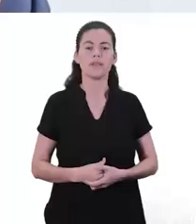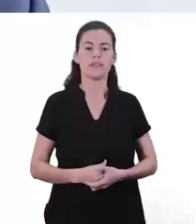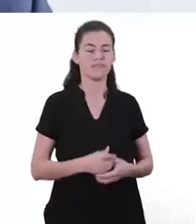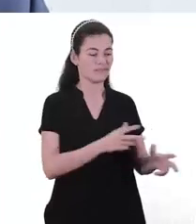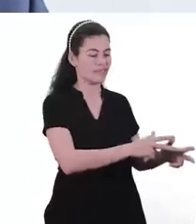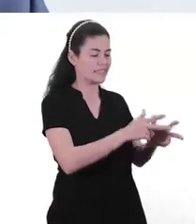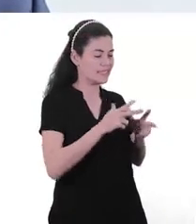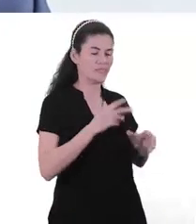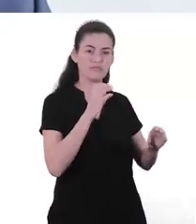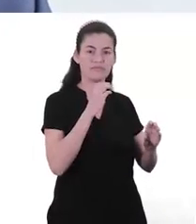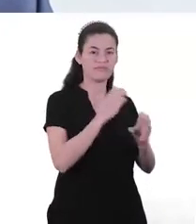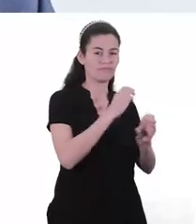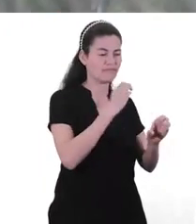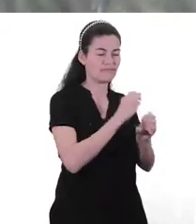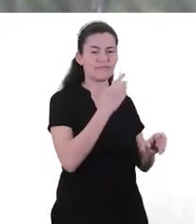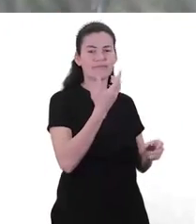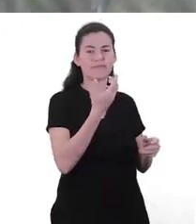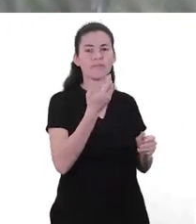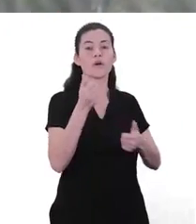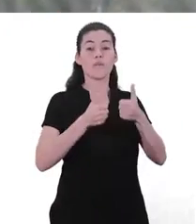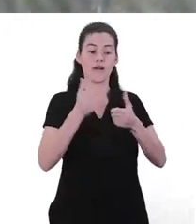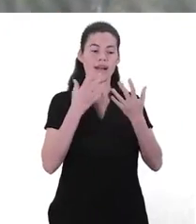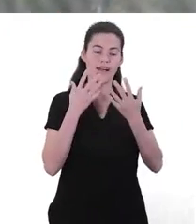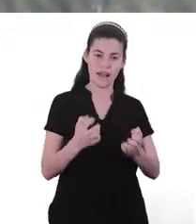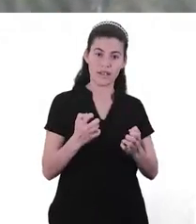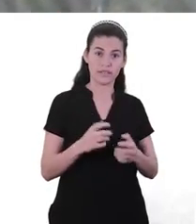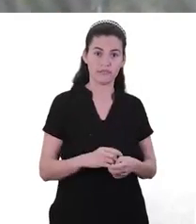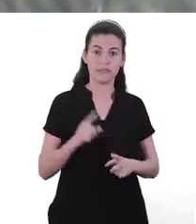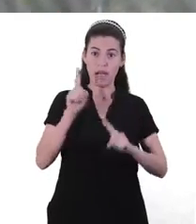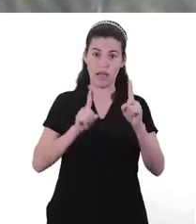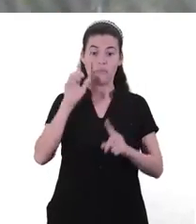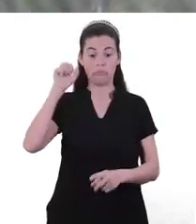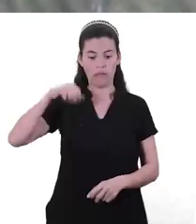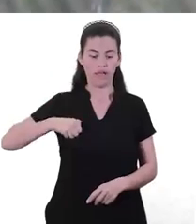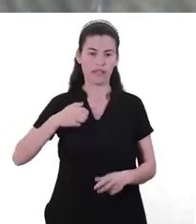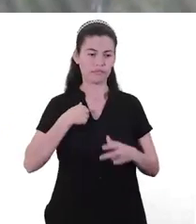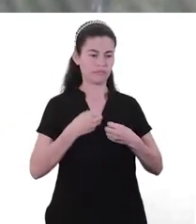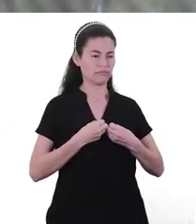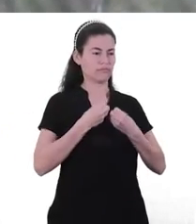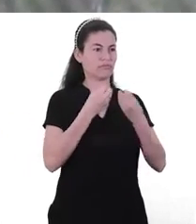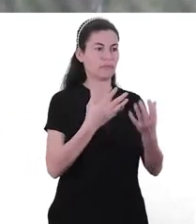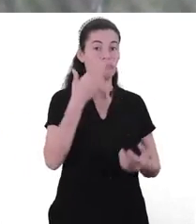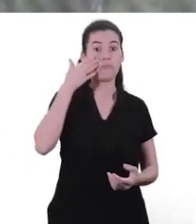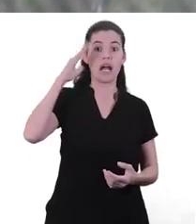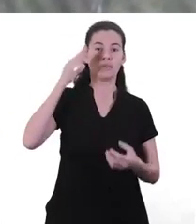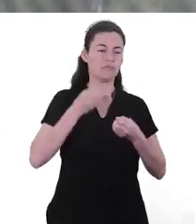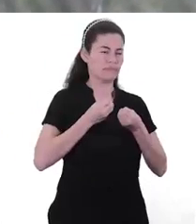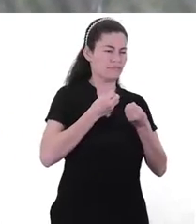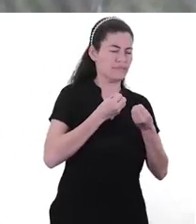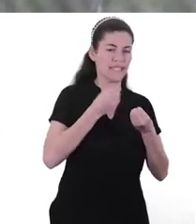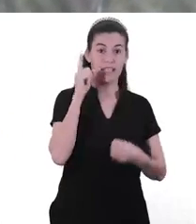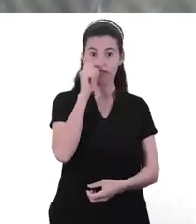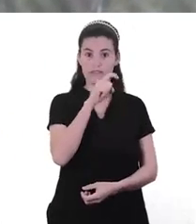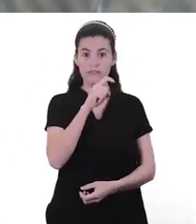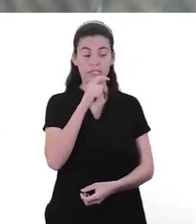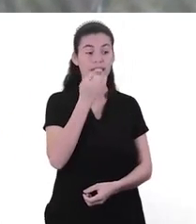quieren decir y que la canalizan a través del arte. Claro, tal cual. A veces a los adultos nos cuesta hablar, entonces el arte se utiliza mucho como